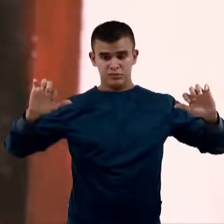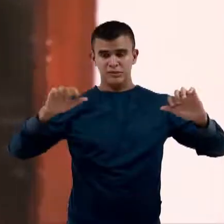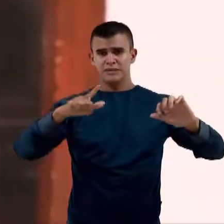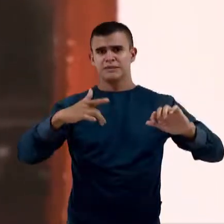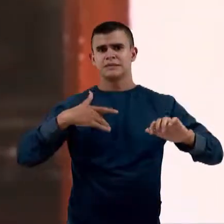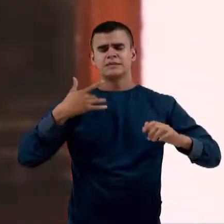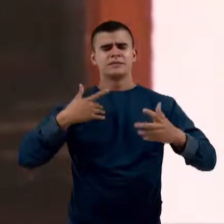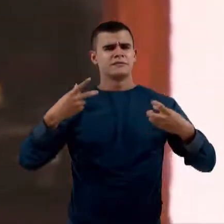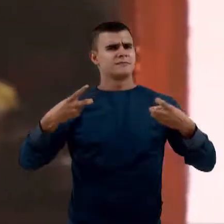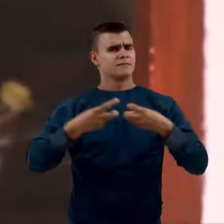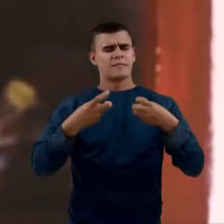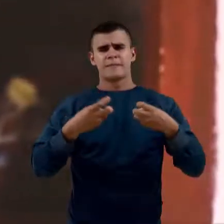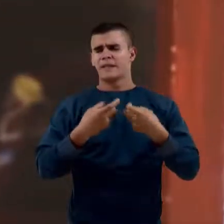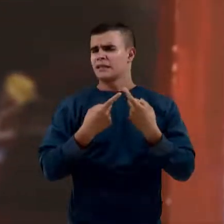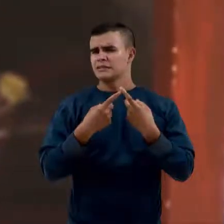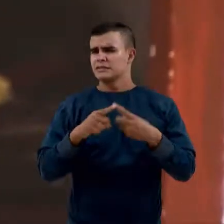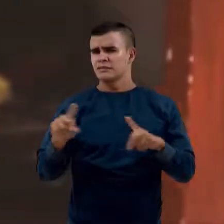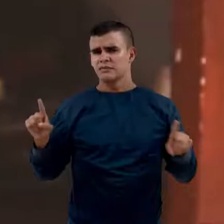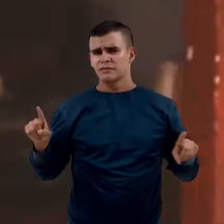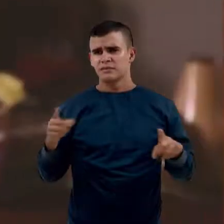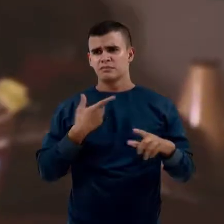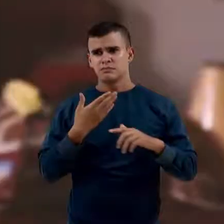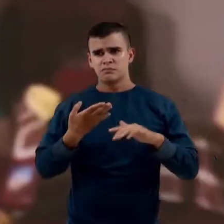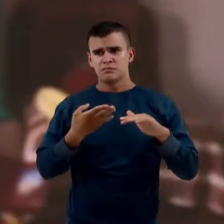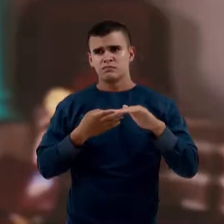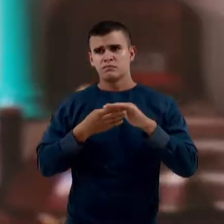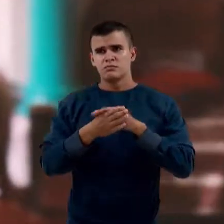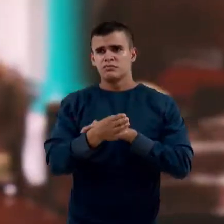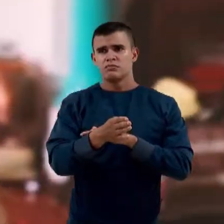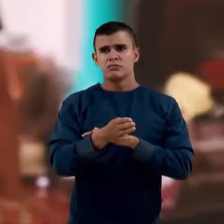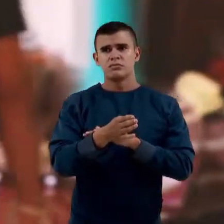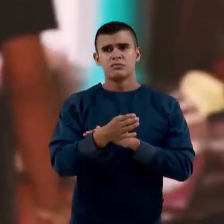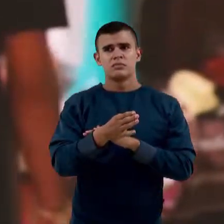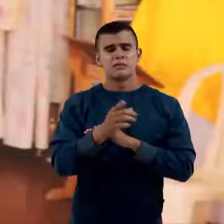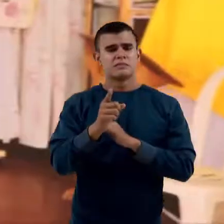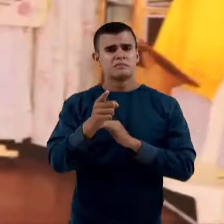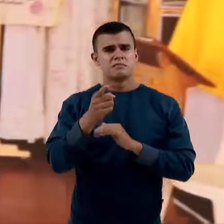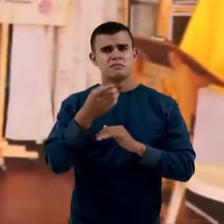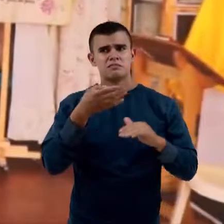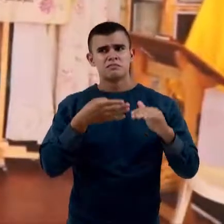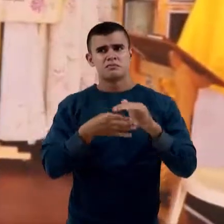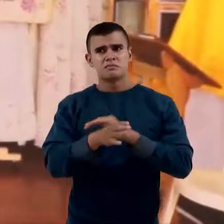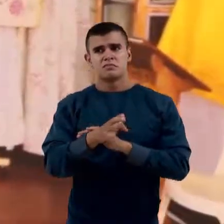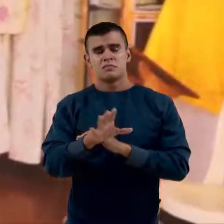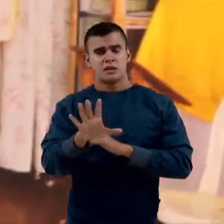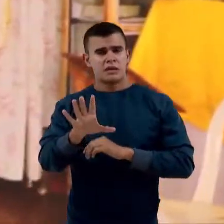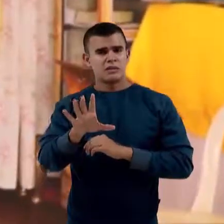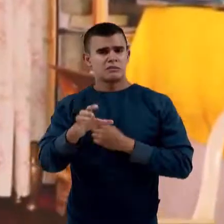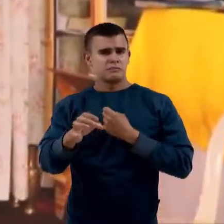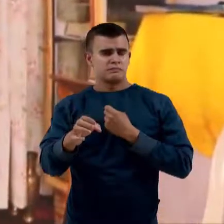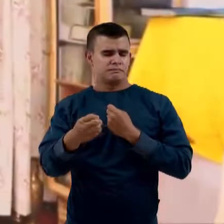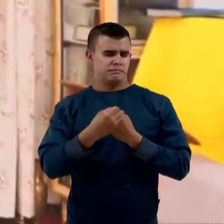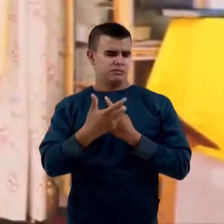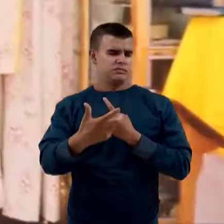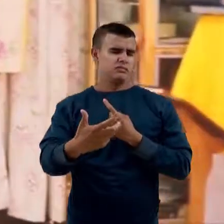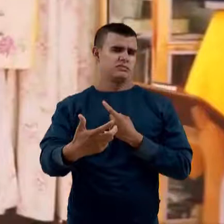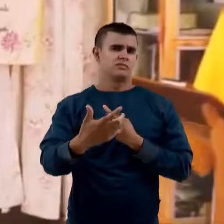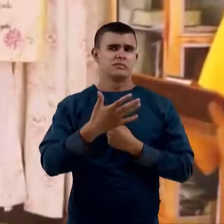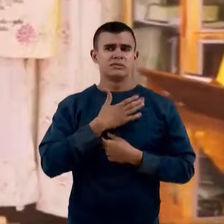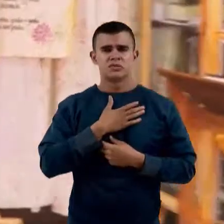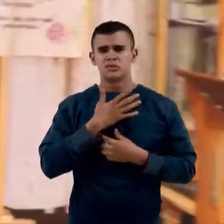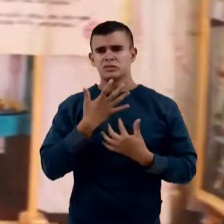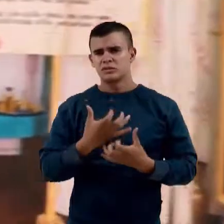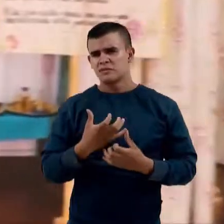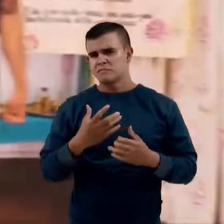así, súper fuerte, y se siente una energía totalmente diferente. Y eso, pues, automáticamente me motiva más